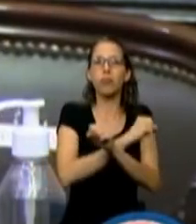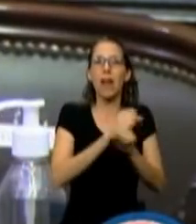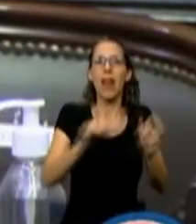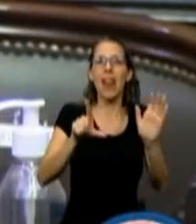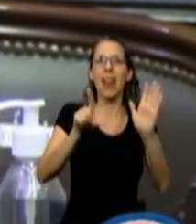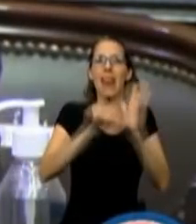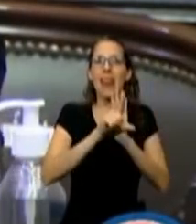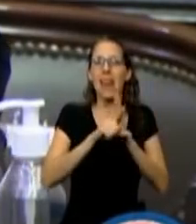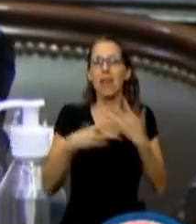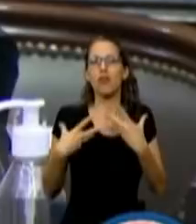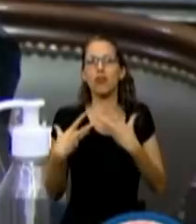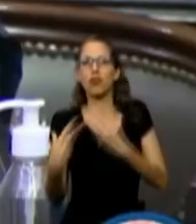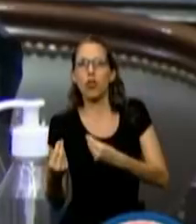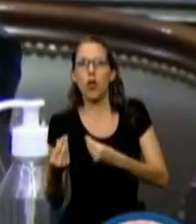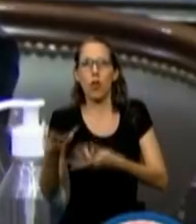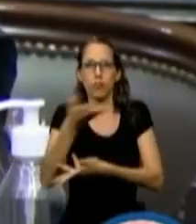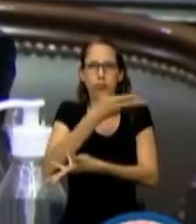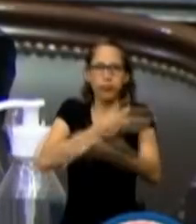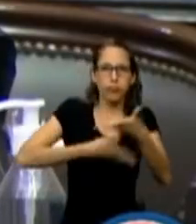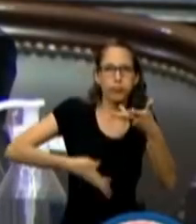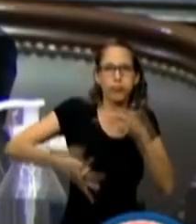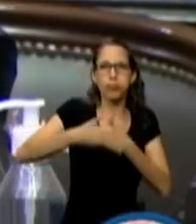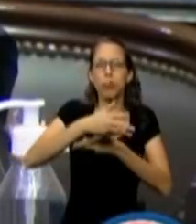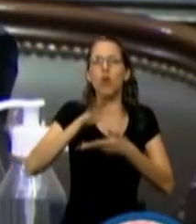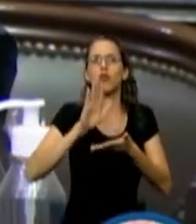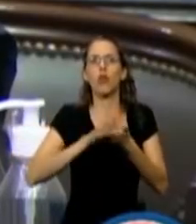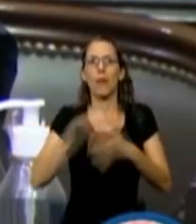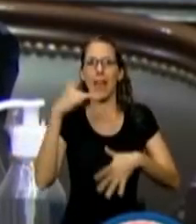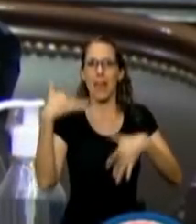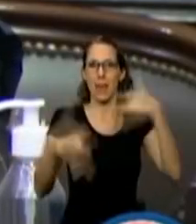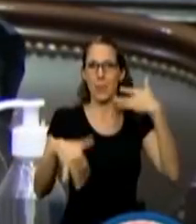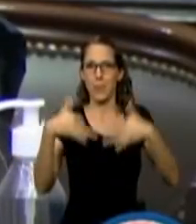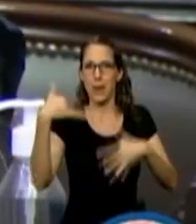anoticio de que el martes habría sesión especial.